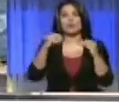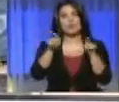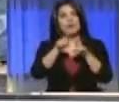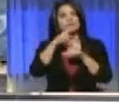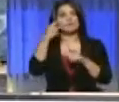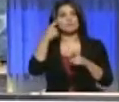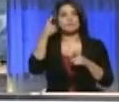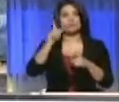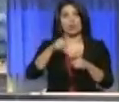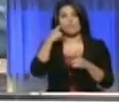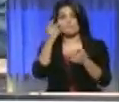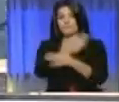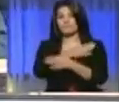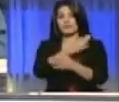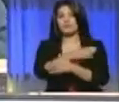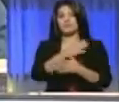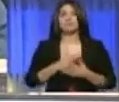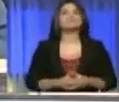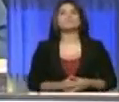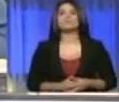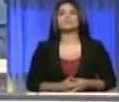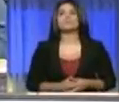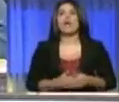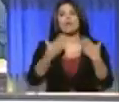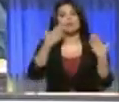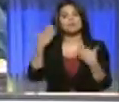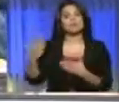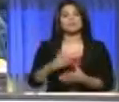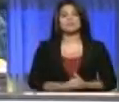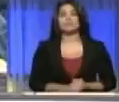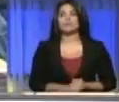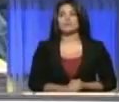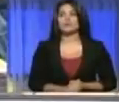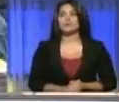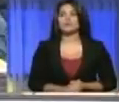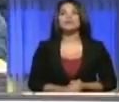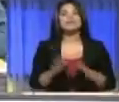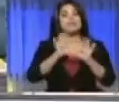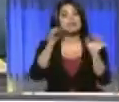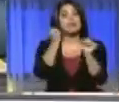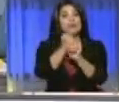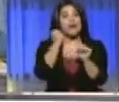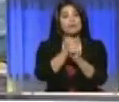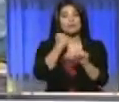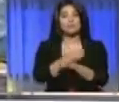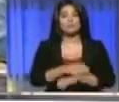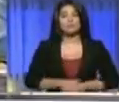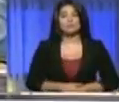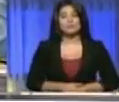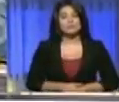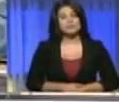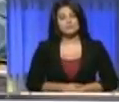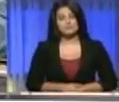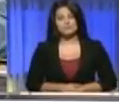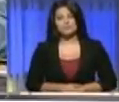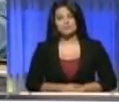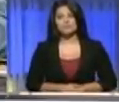más. Felicidades, pues. Así estamos, trabajando permanentemente. Bueno, aquí